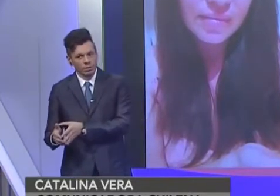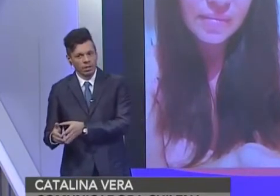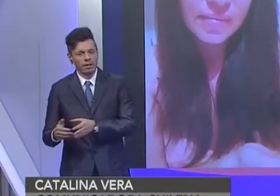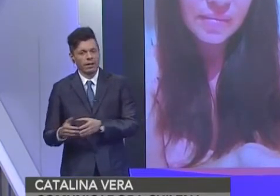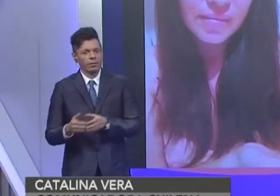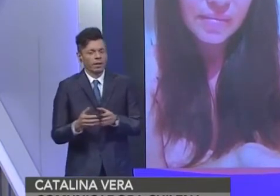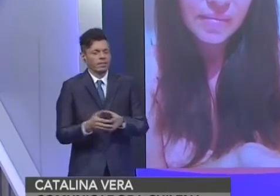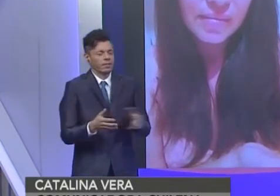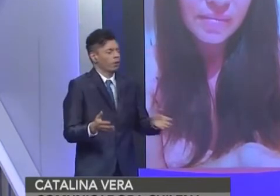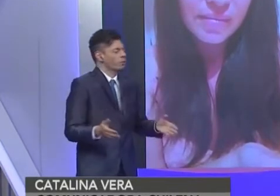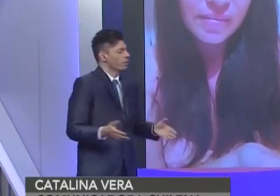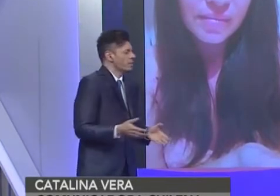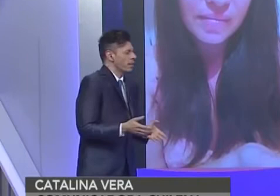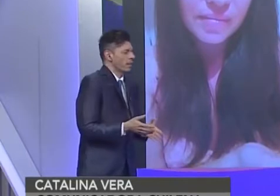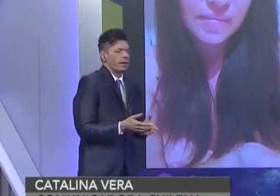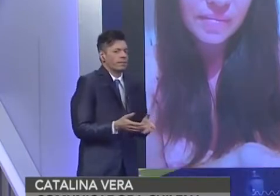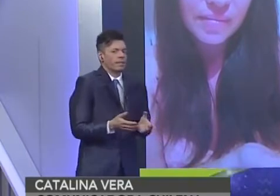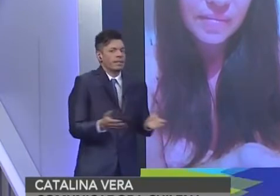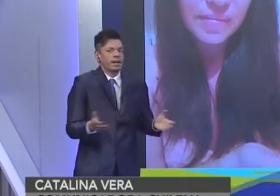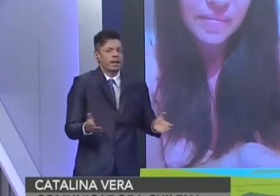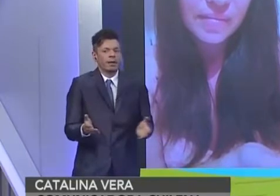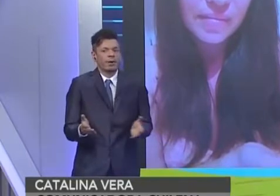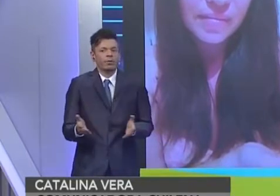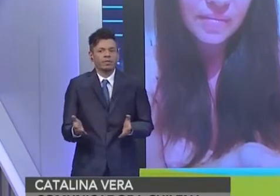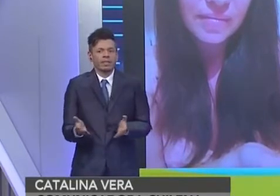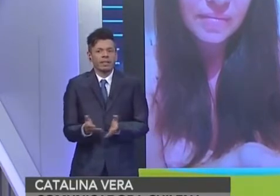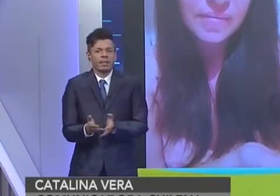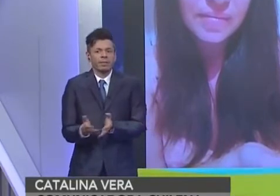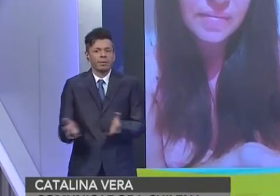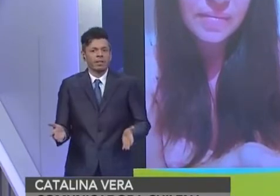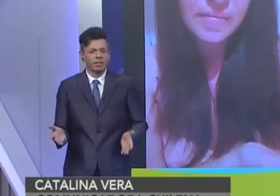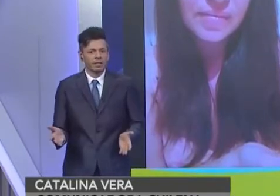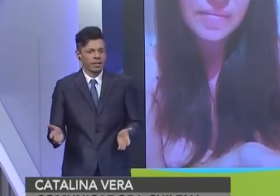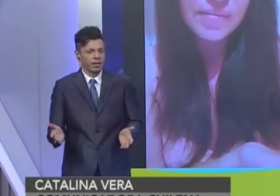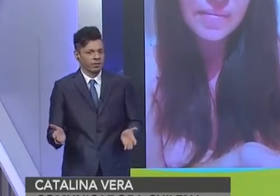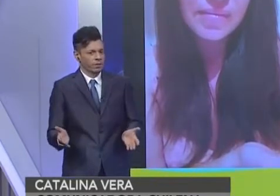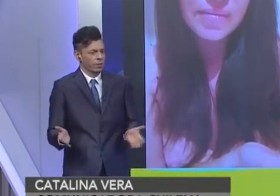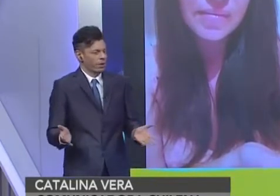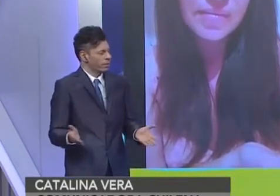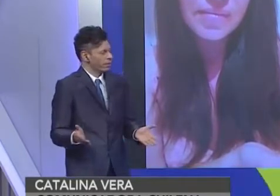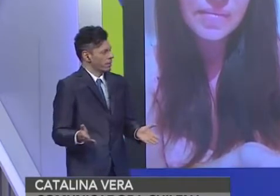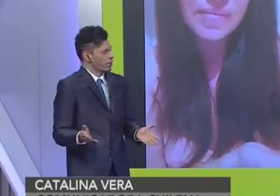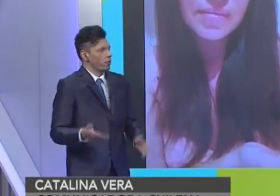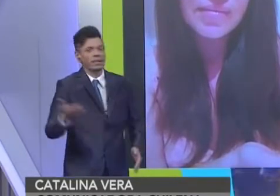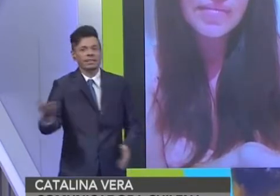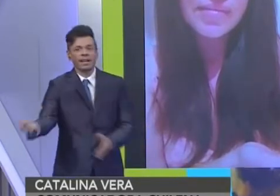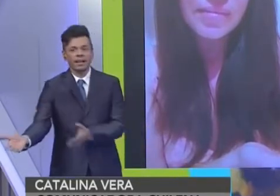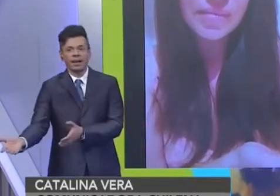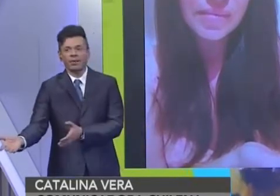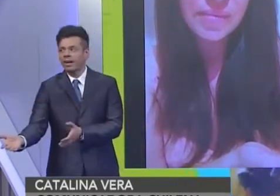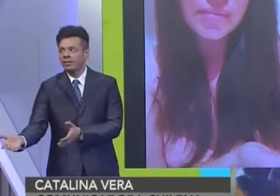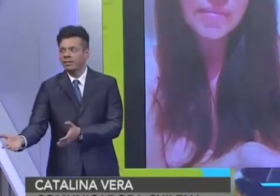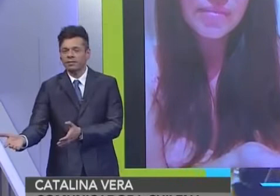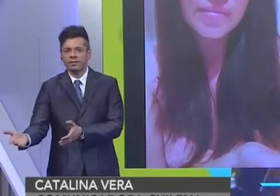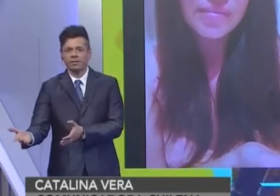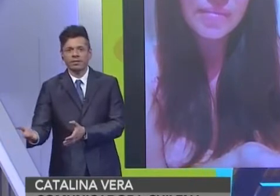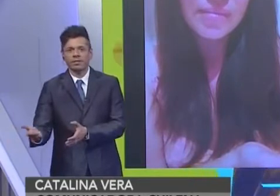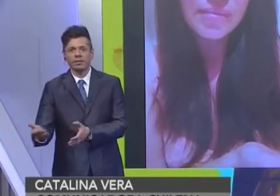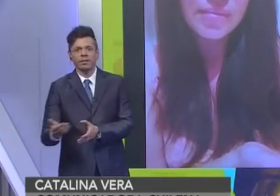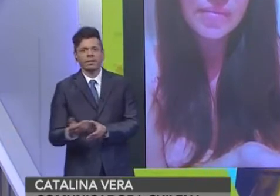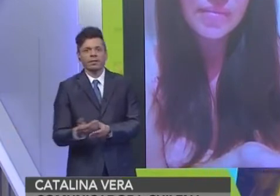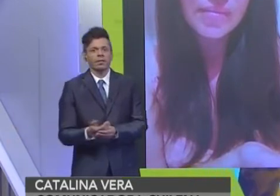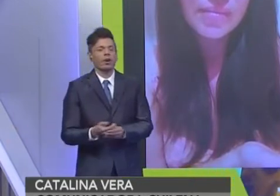favoreciendo, porque el sentido común te indica que la vacuna se la tenés que dar primero al que tiene riesgo de muerte. Claro, pero no es al el que tiene riesgo bailar. No se